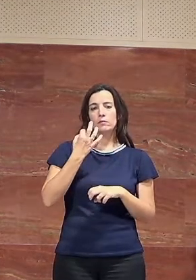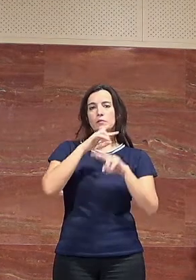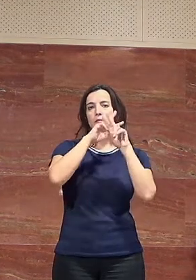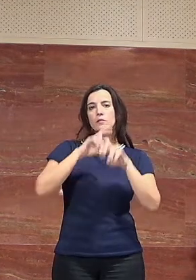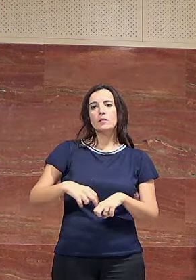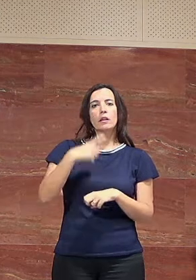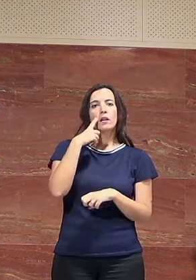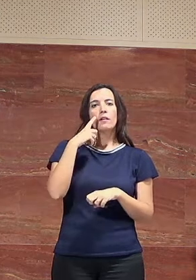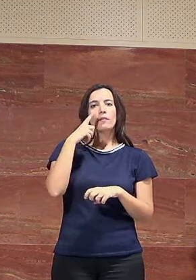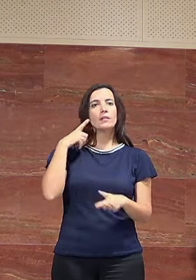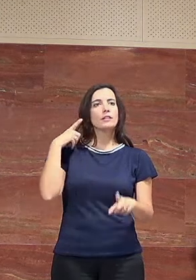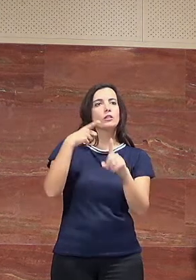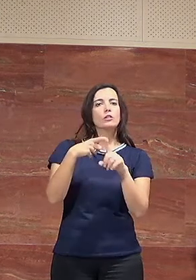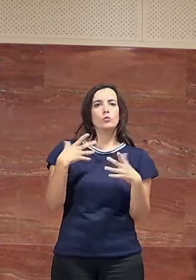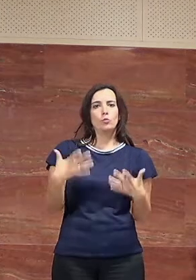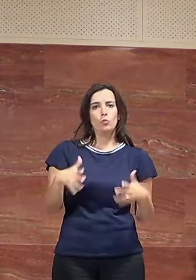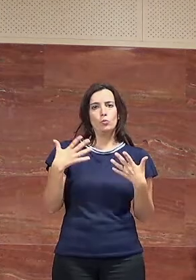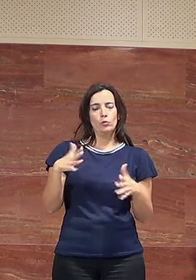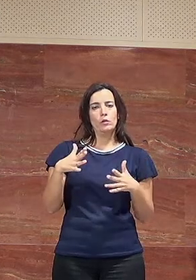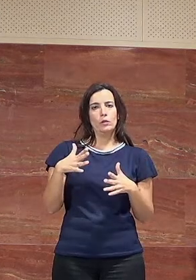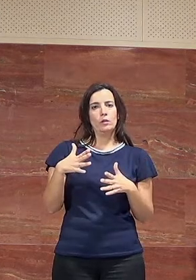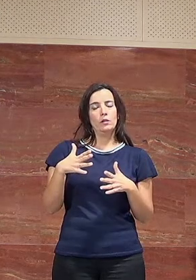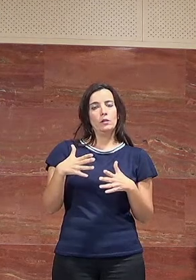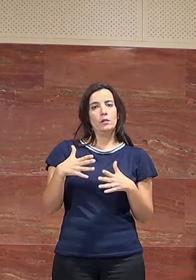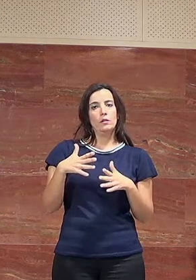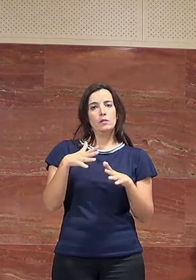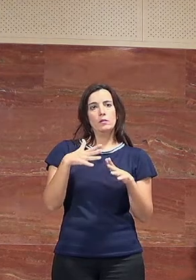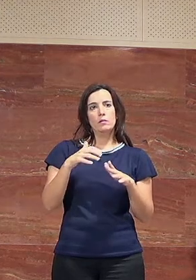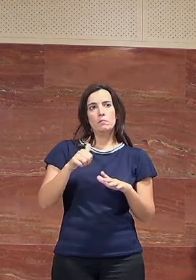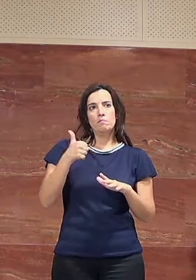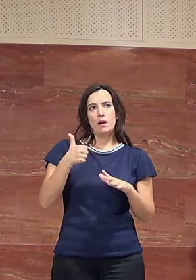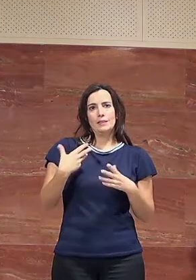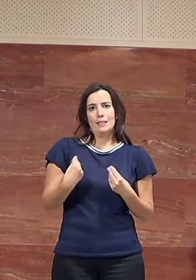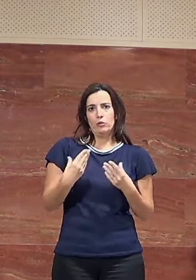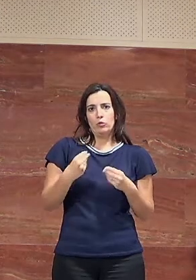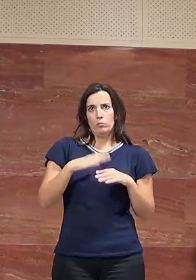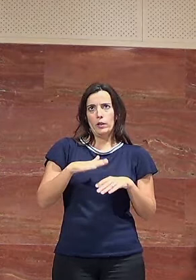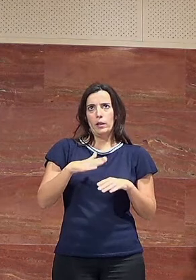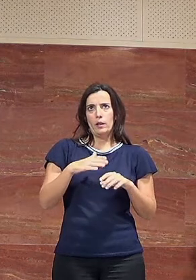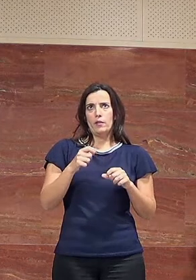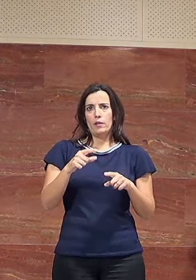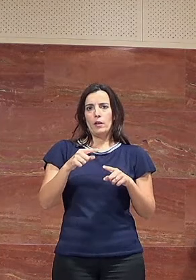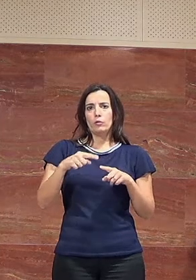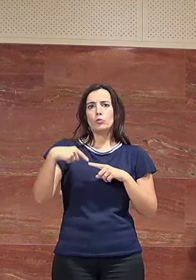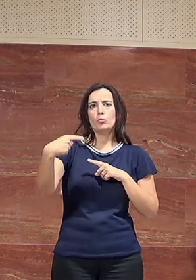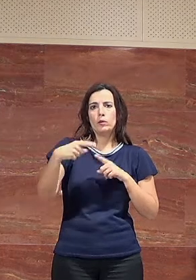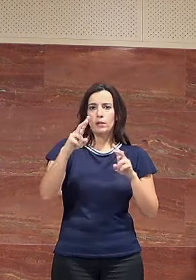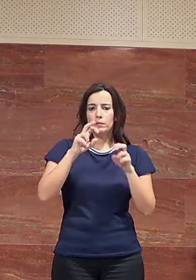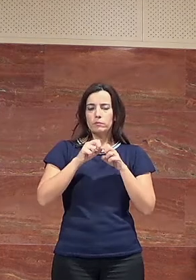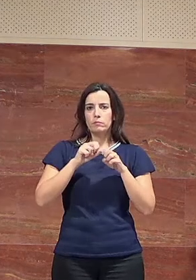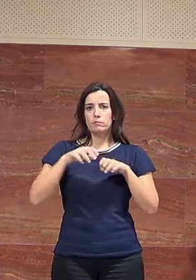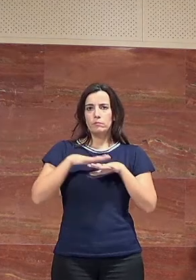dónde están los destinos más densos que condicionan ese trazado, dónde está la densidad residencial más